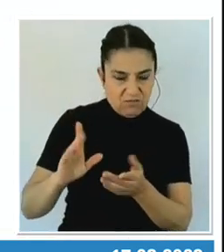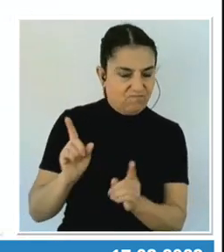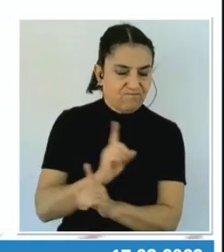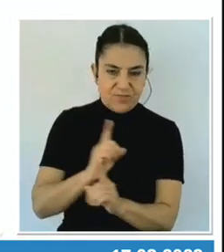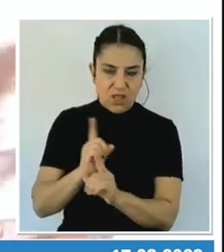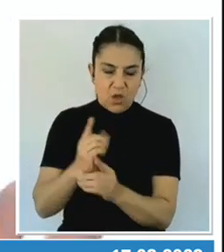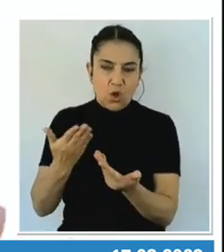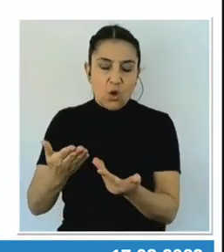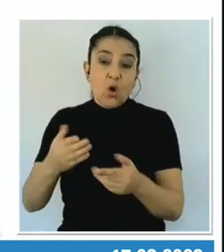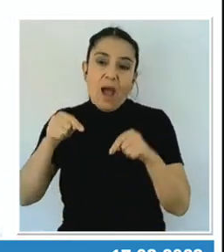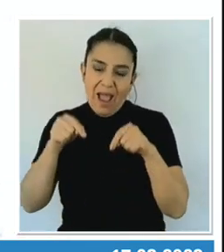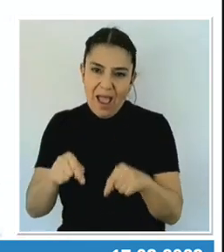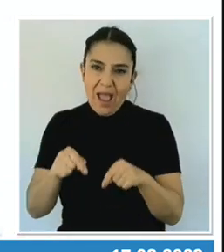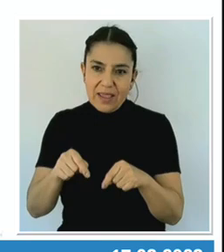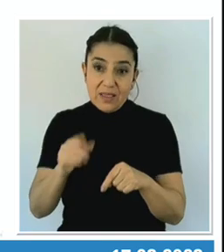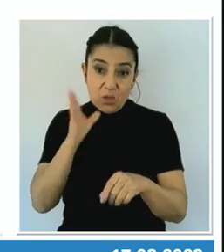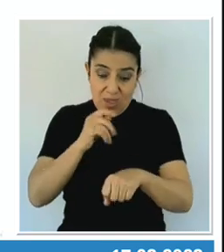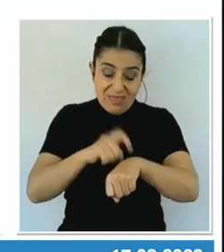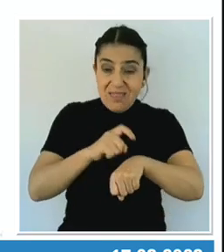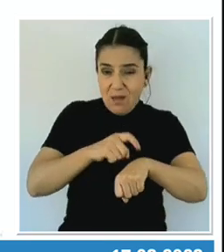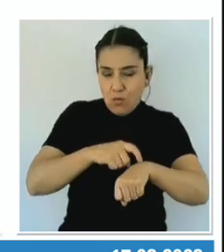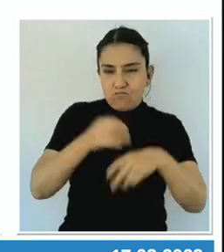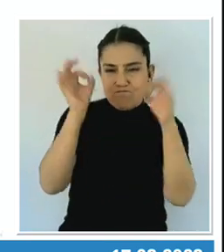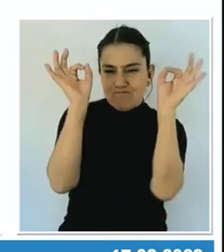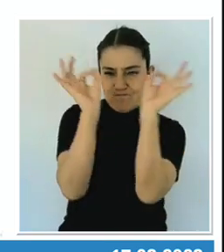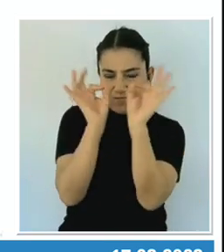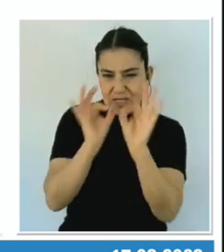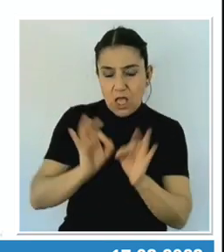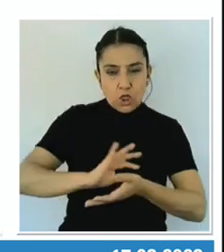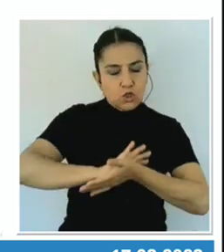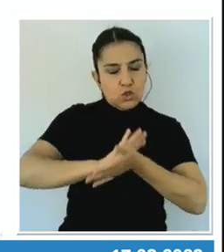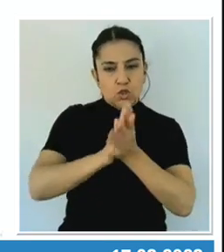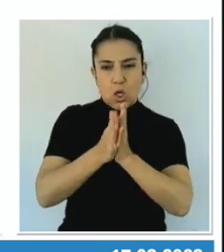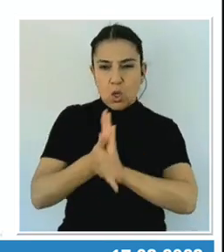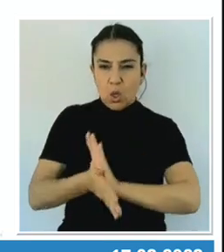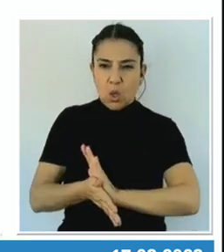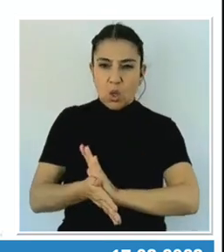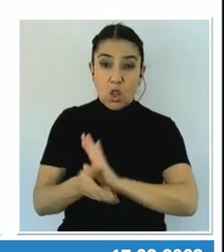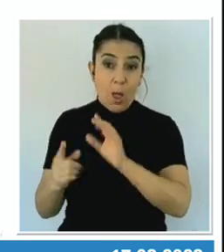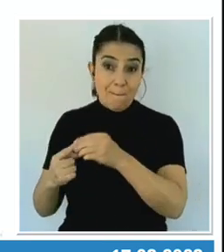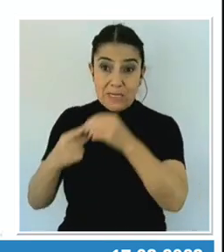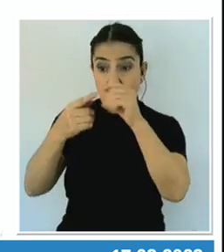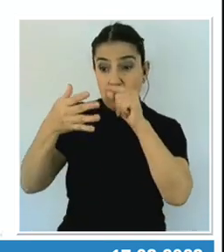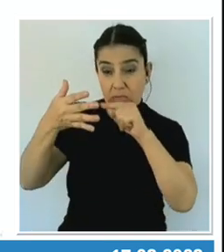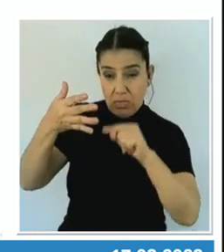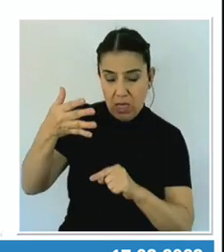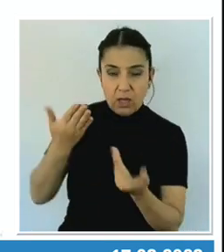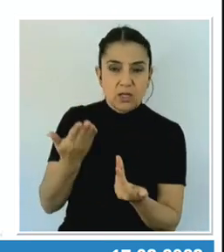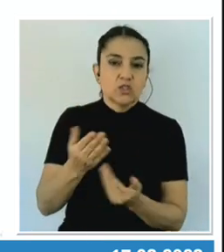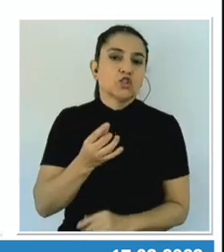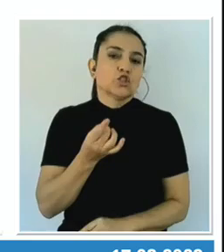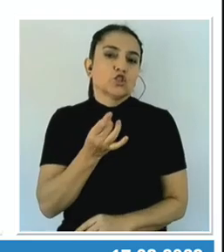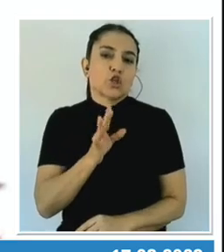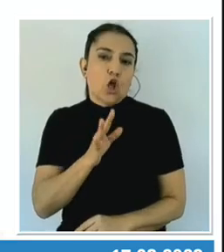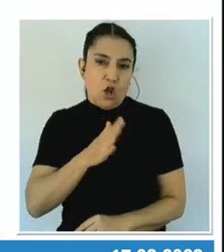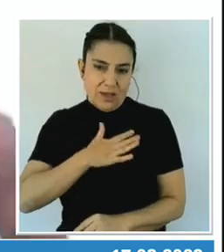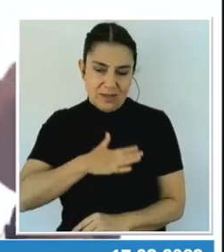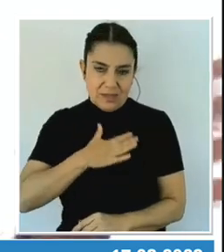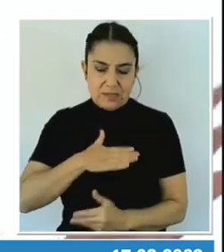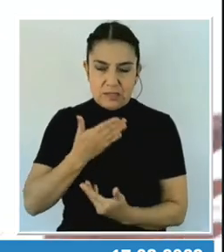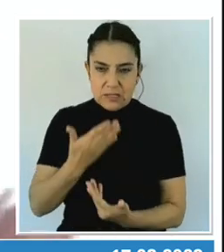aquí no tengo el tiempo para referirme a toda la gama de principios, solo quisiera, para ir